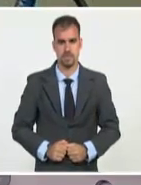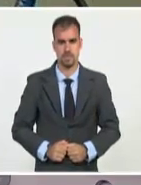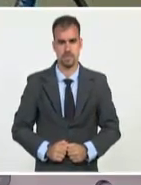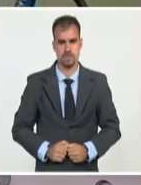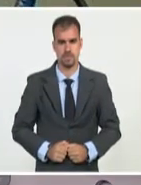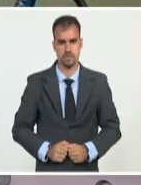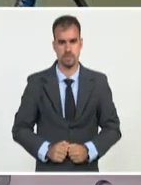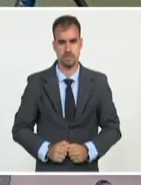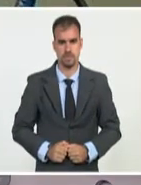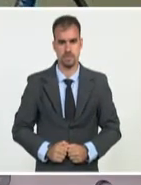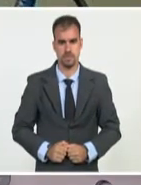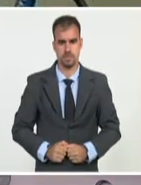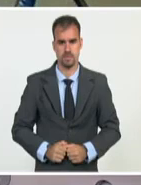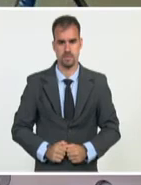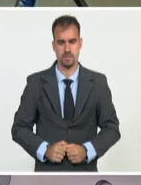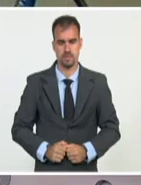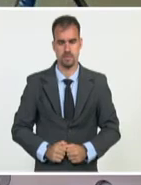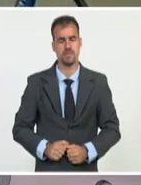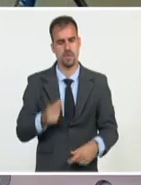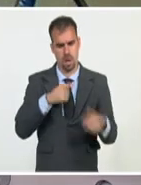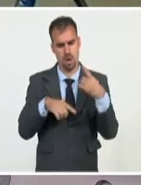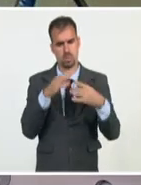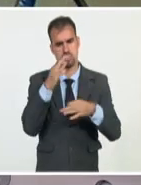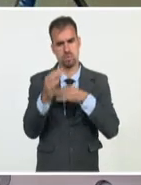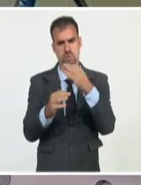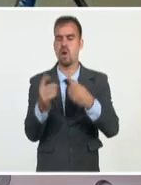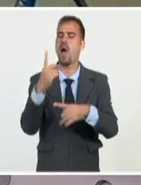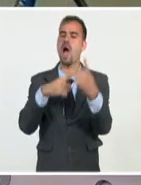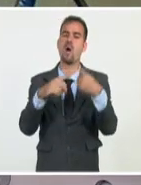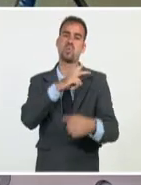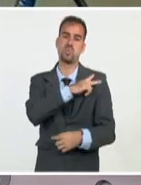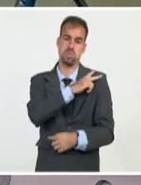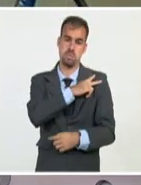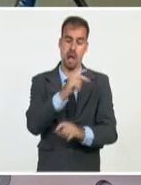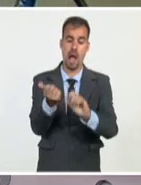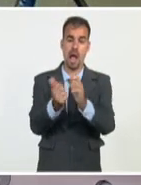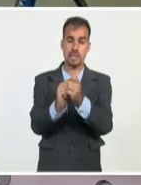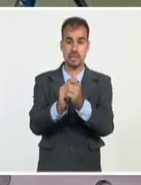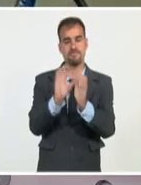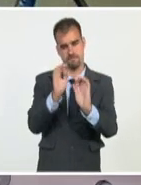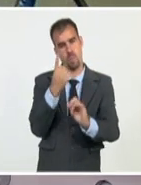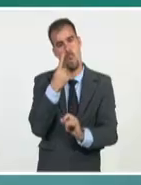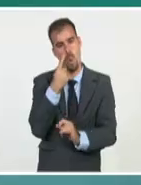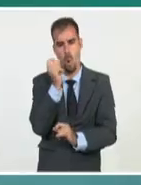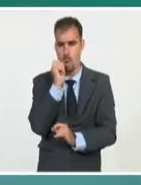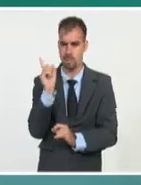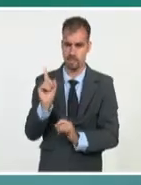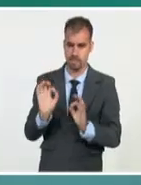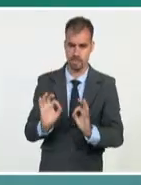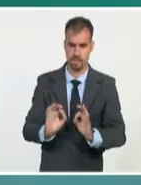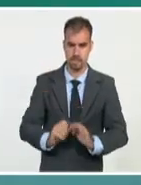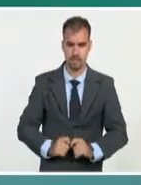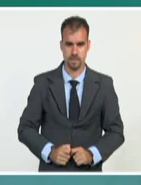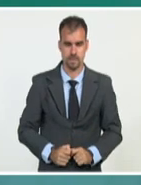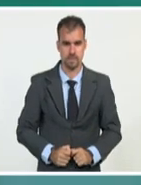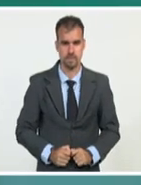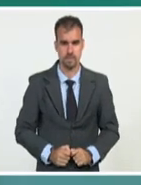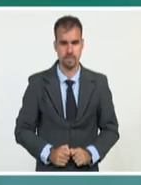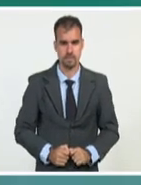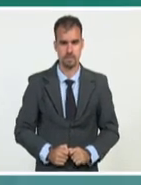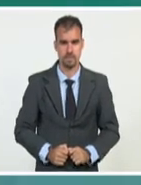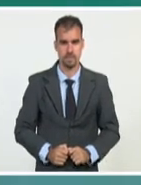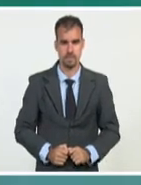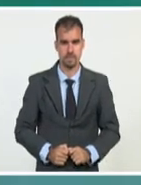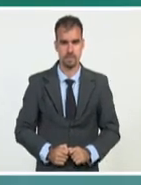Aquí tenemos también declaraciones de algunos directivos y atletas cercanos a Ernesto. Inesperada totalmente,